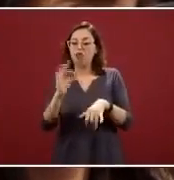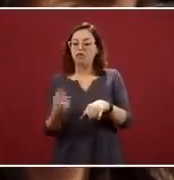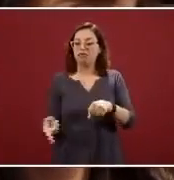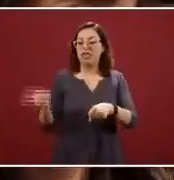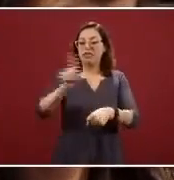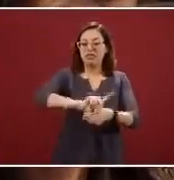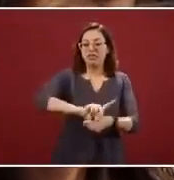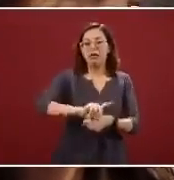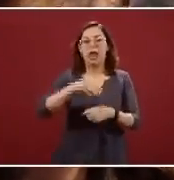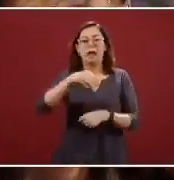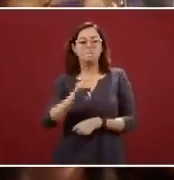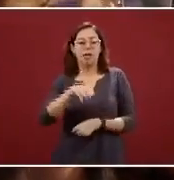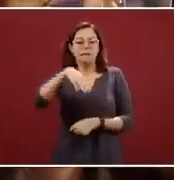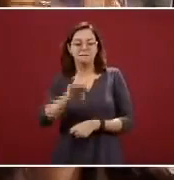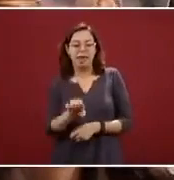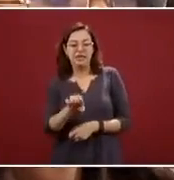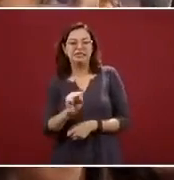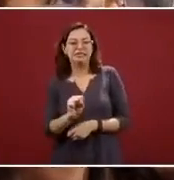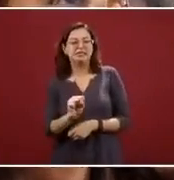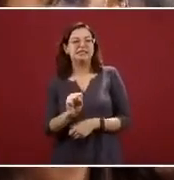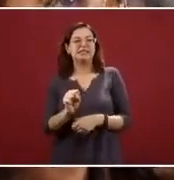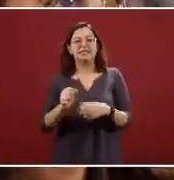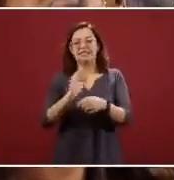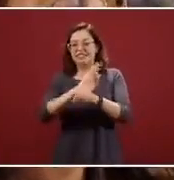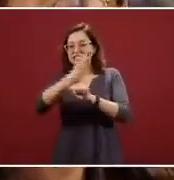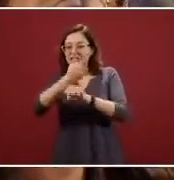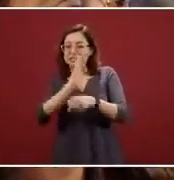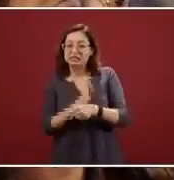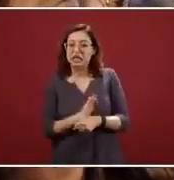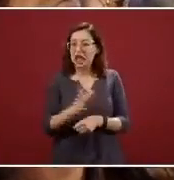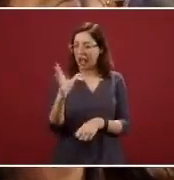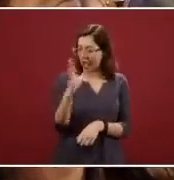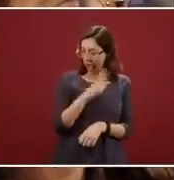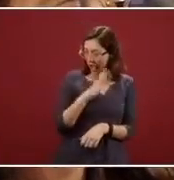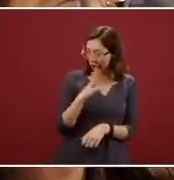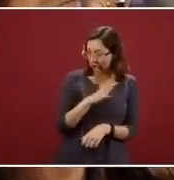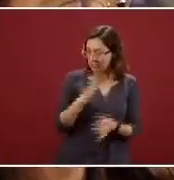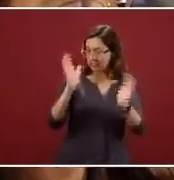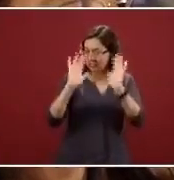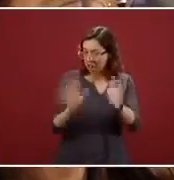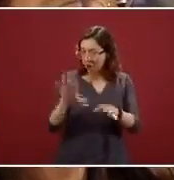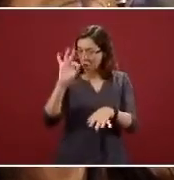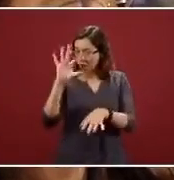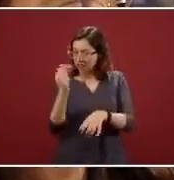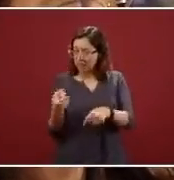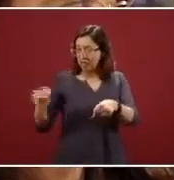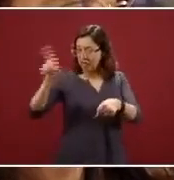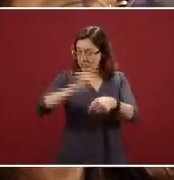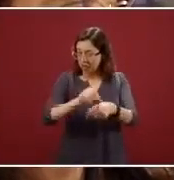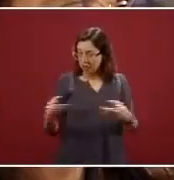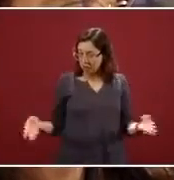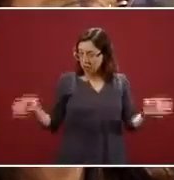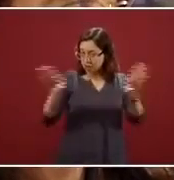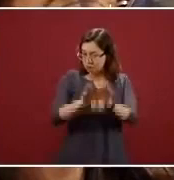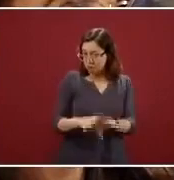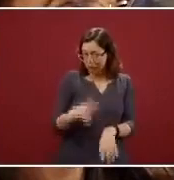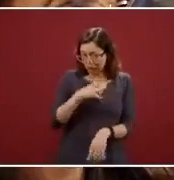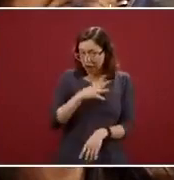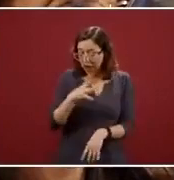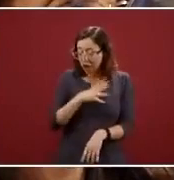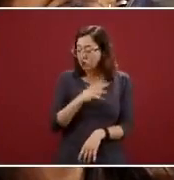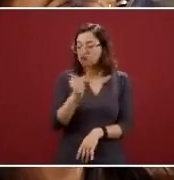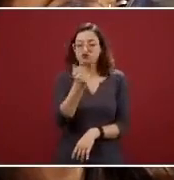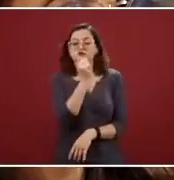divertidas. ¿Estamos o no estamos en cuarentena? ¿Tendríamos que caminar hacia allá? ¿En qué punto vamos a llegar? Y sobre todo, con el tema de